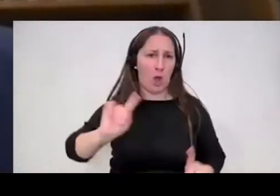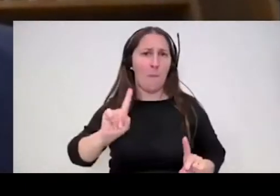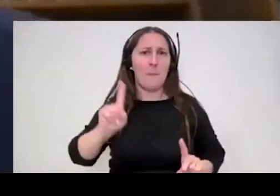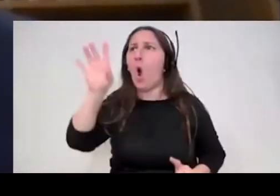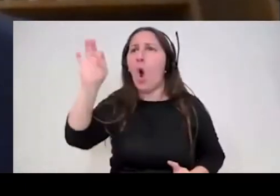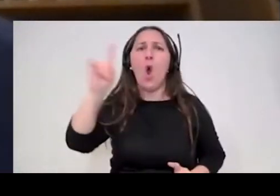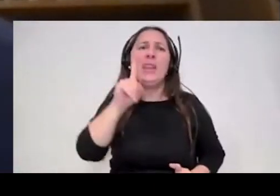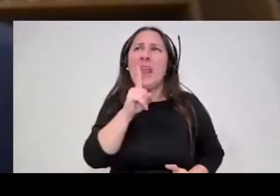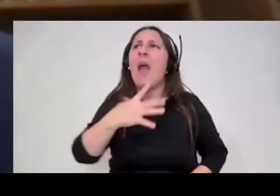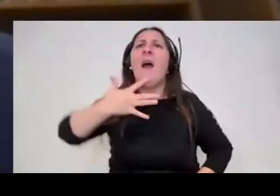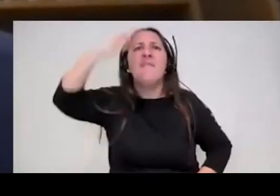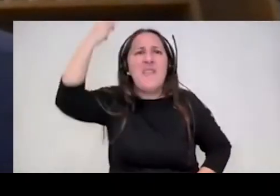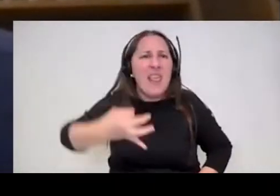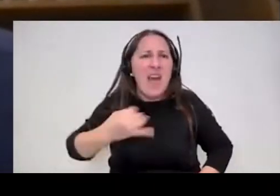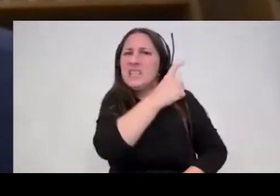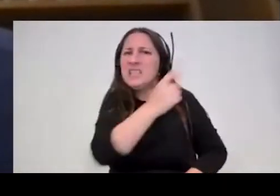revelada al hombre o a la mujer.